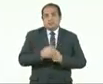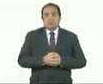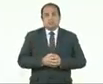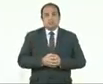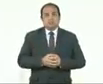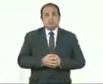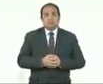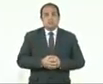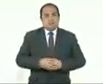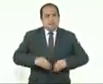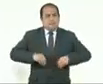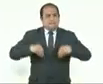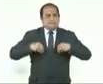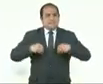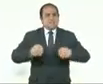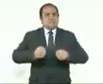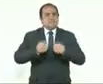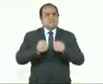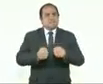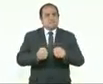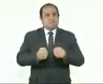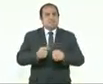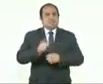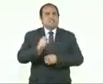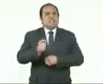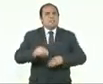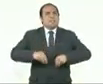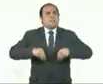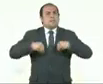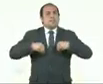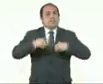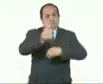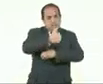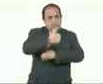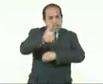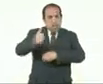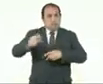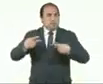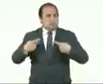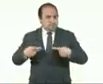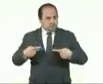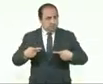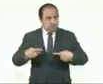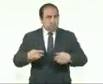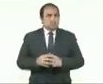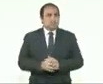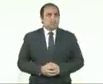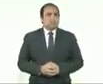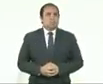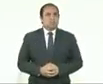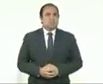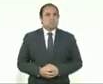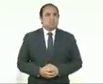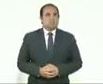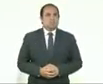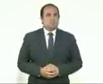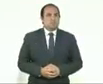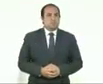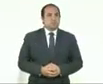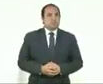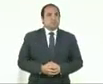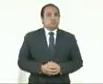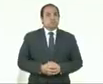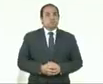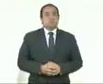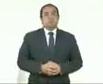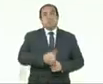la fuerza de la vida, porque la vida de cada una de las personas, de cada uno de los seres,